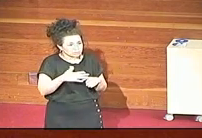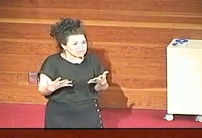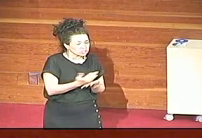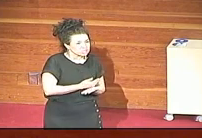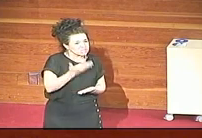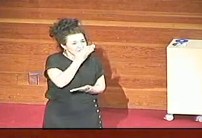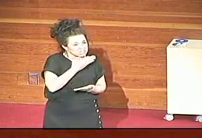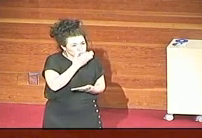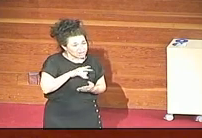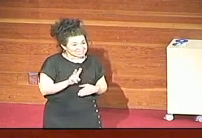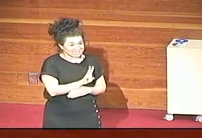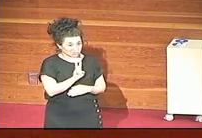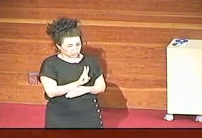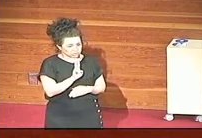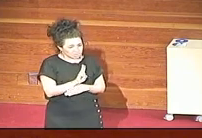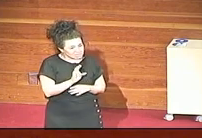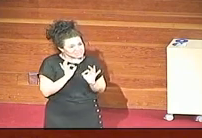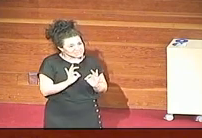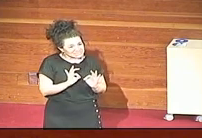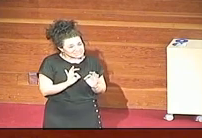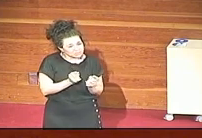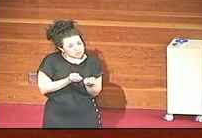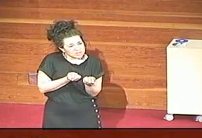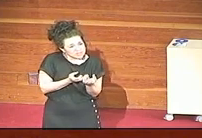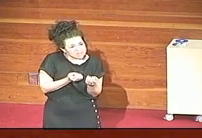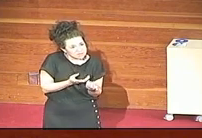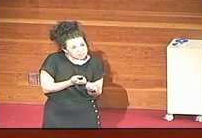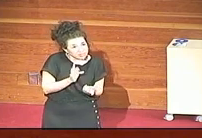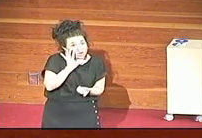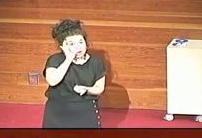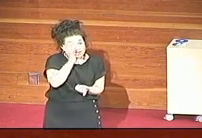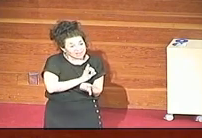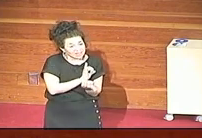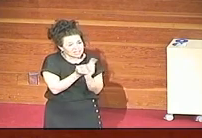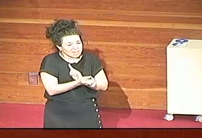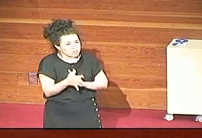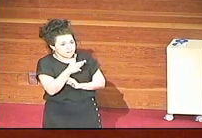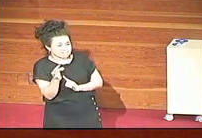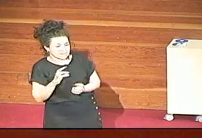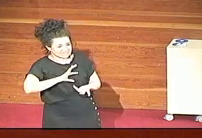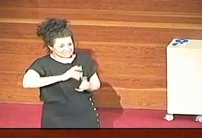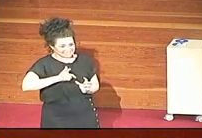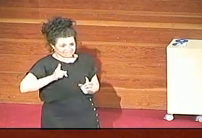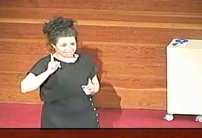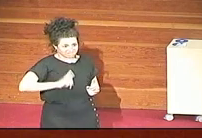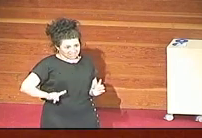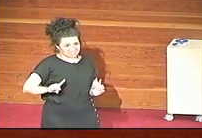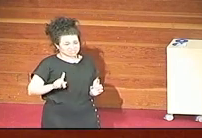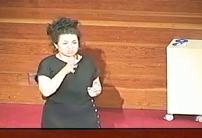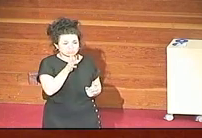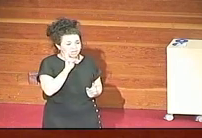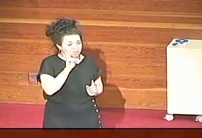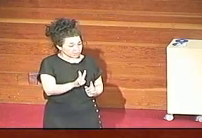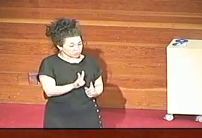información de cambio climático y fake news porque hemos visto que los chavales con 12 años les dan un